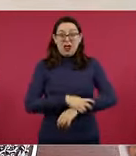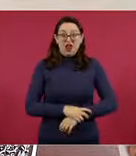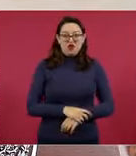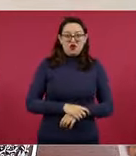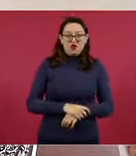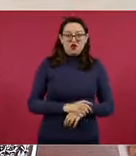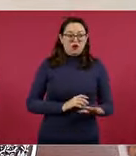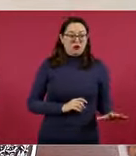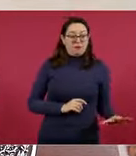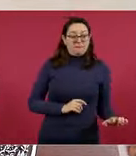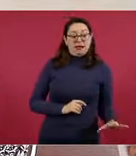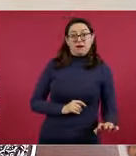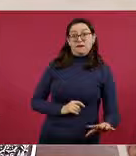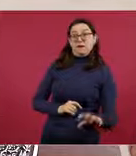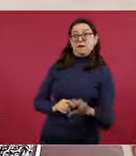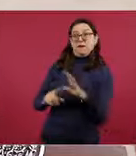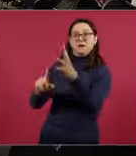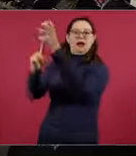Sí, que lo paseara.